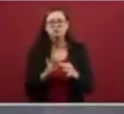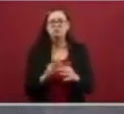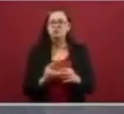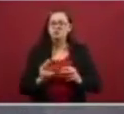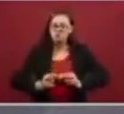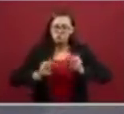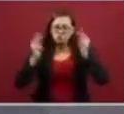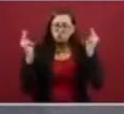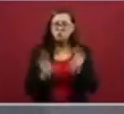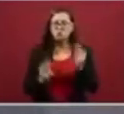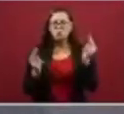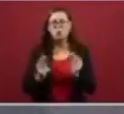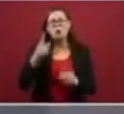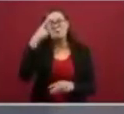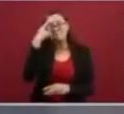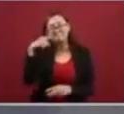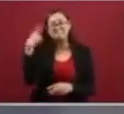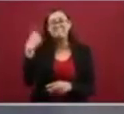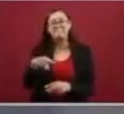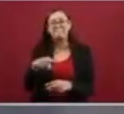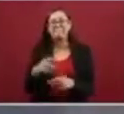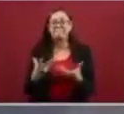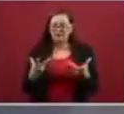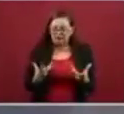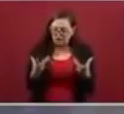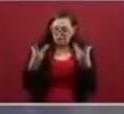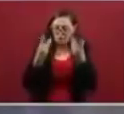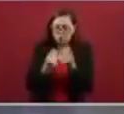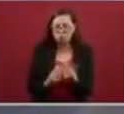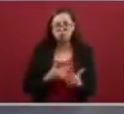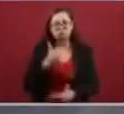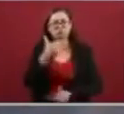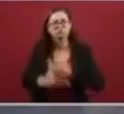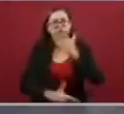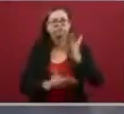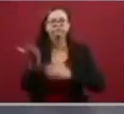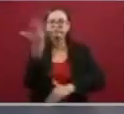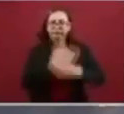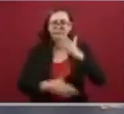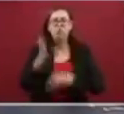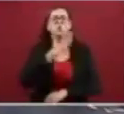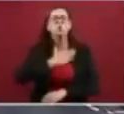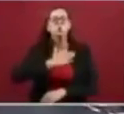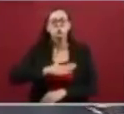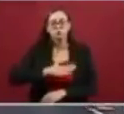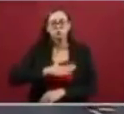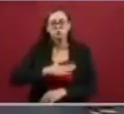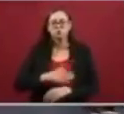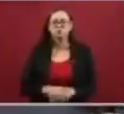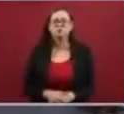lograr el progreso con justicia en nuestro país.